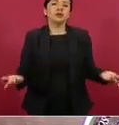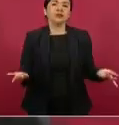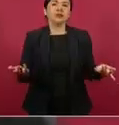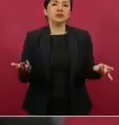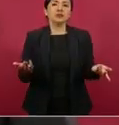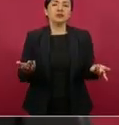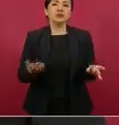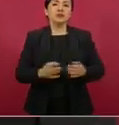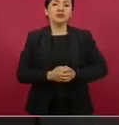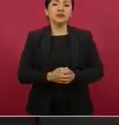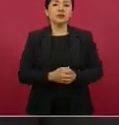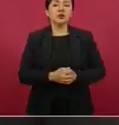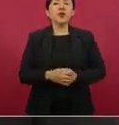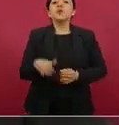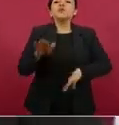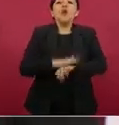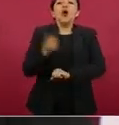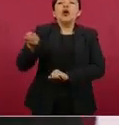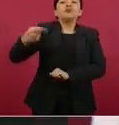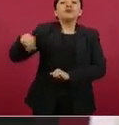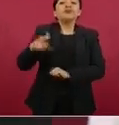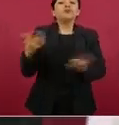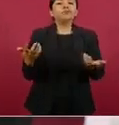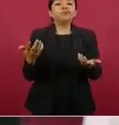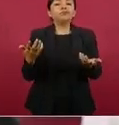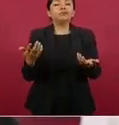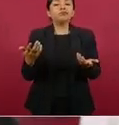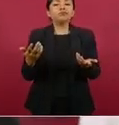porque como